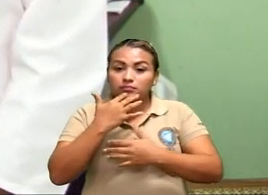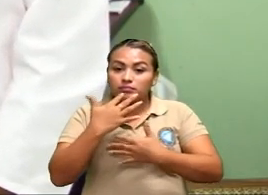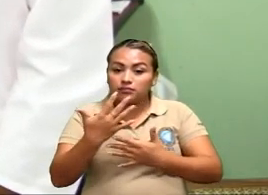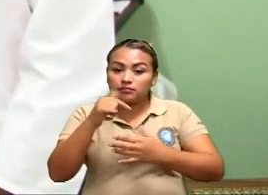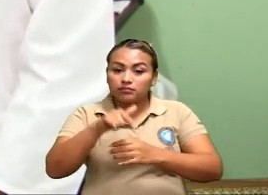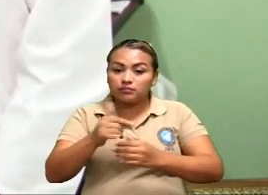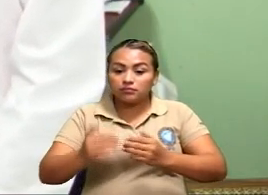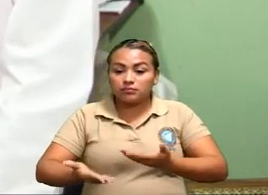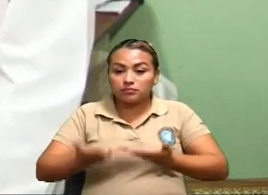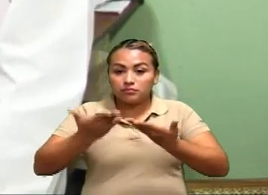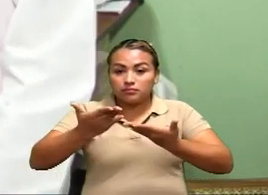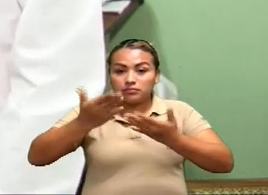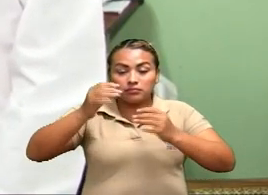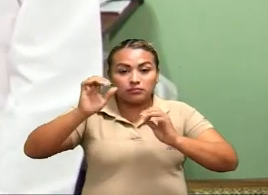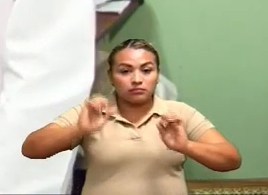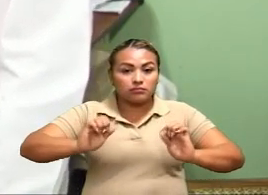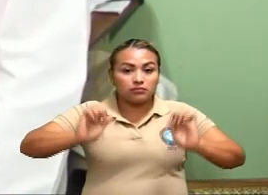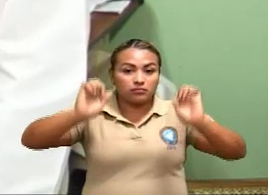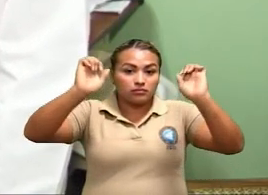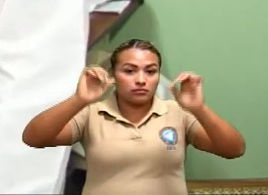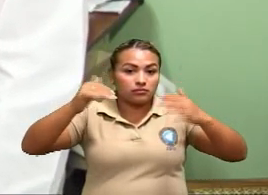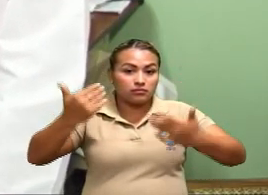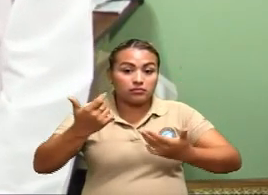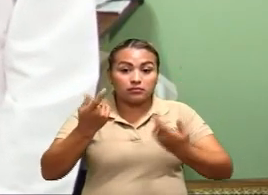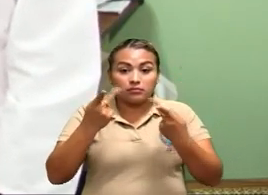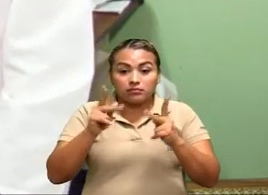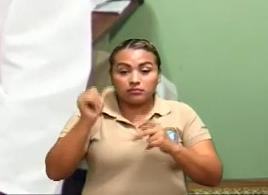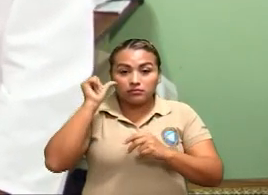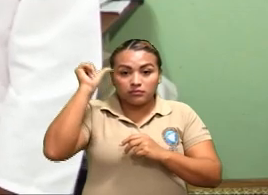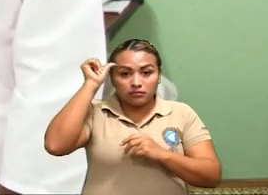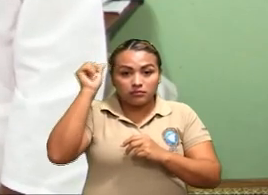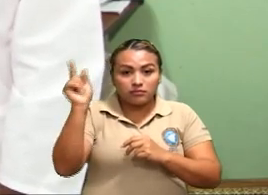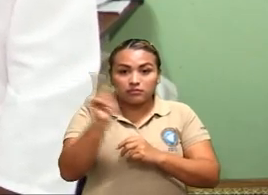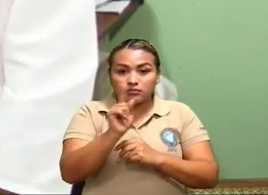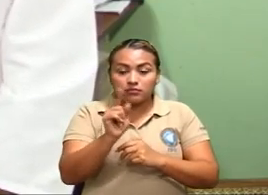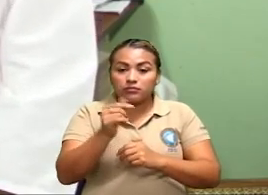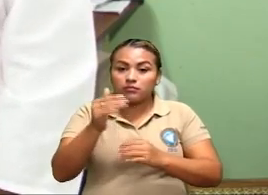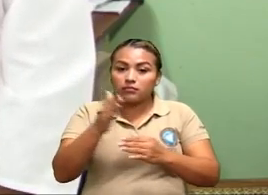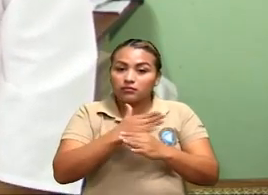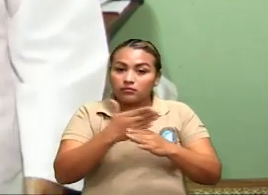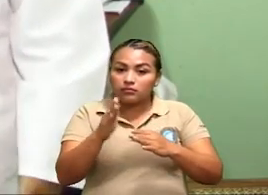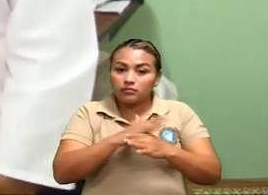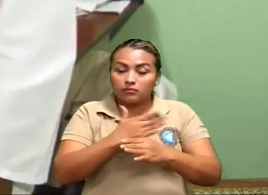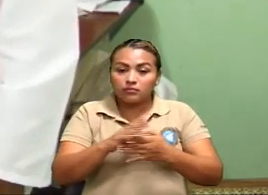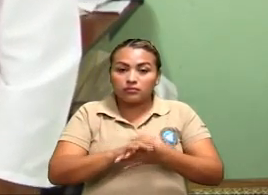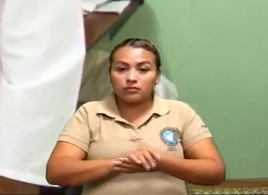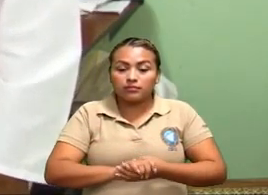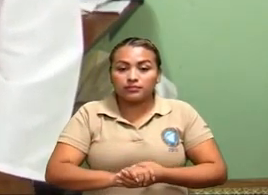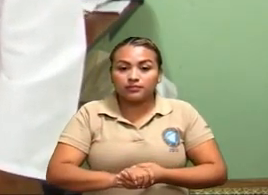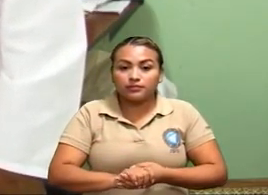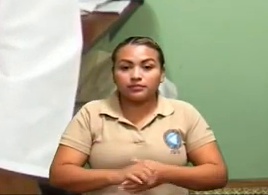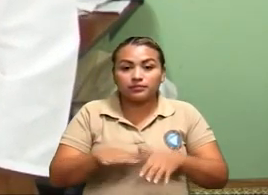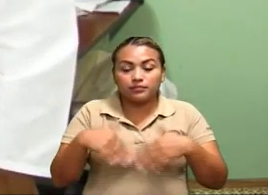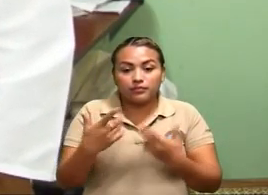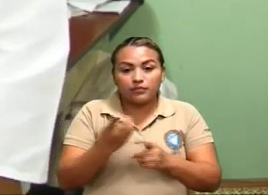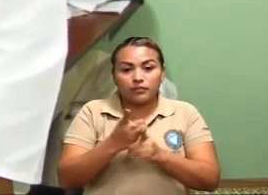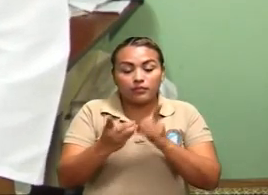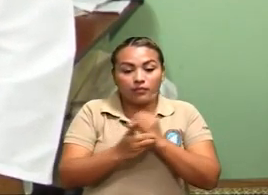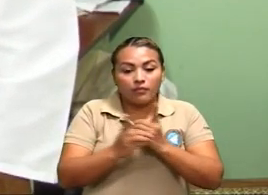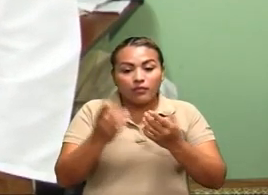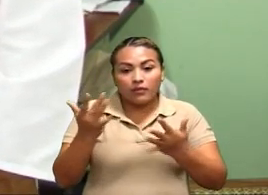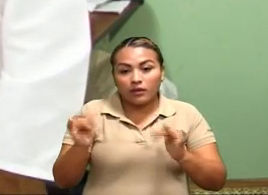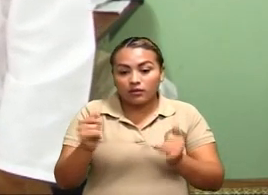talla y se va viendo con la tablita. Nosotros los adultos ya no, porque ya no crecemos. Entonces debemos de pesar